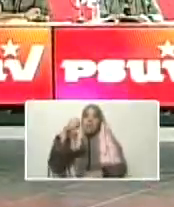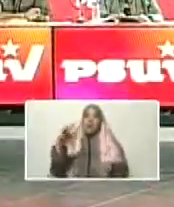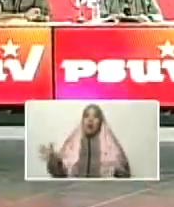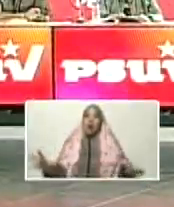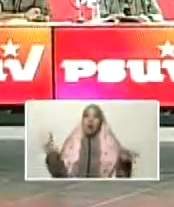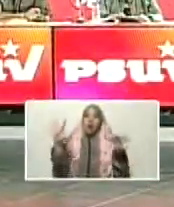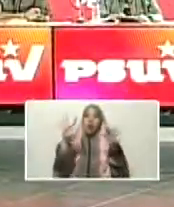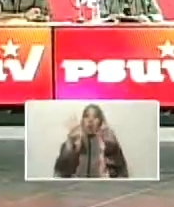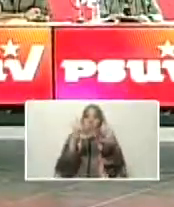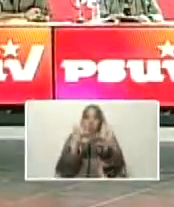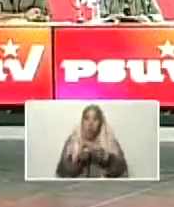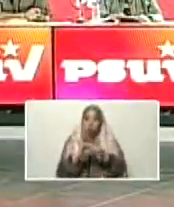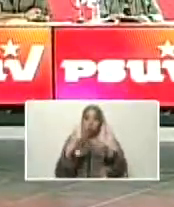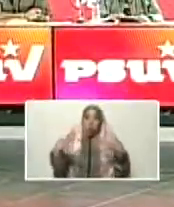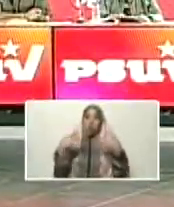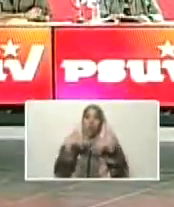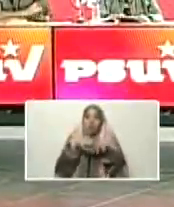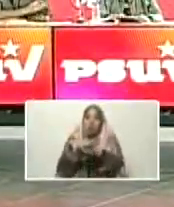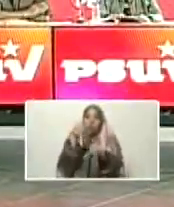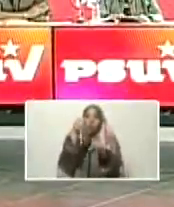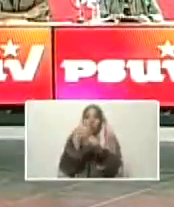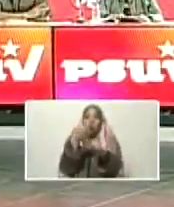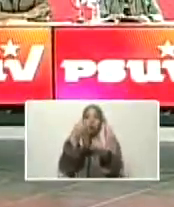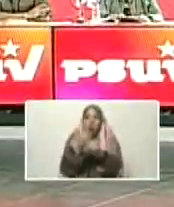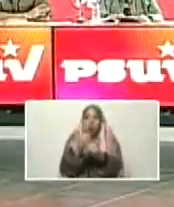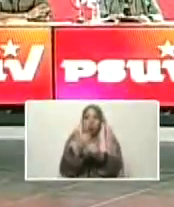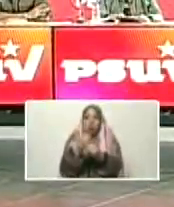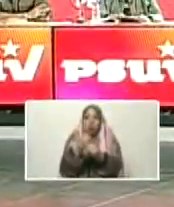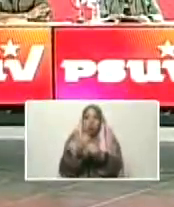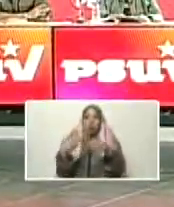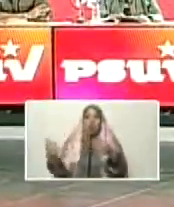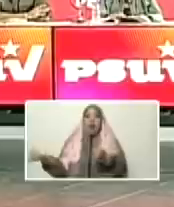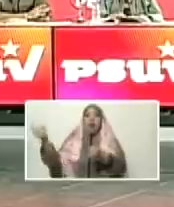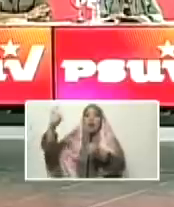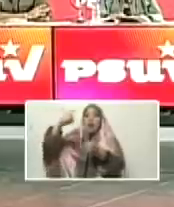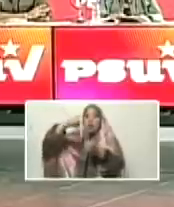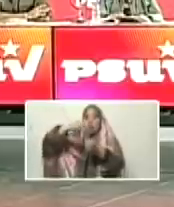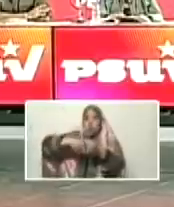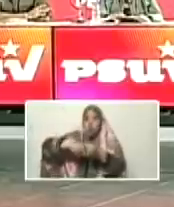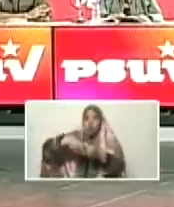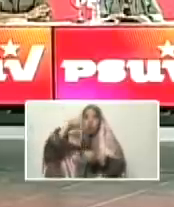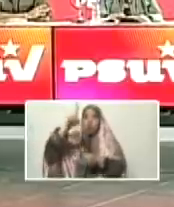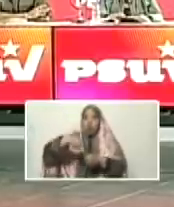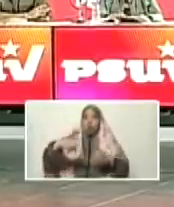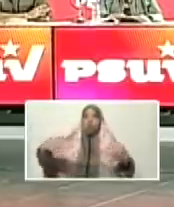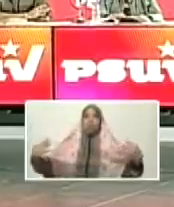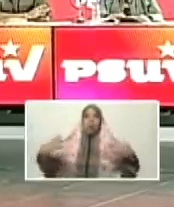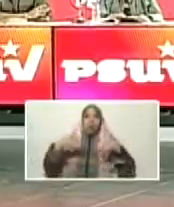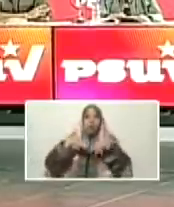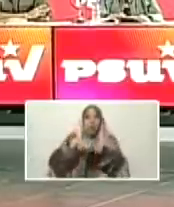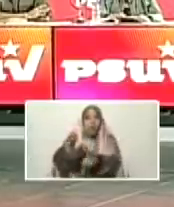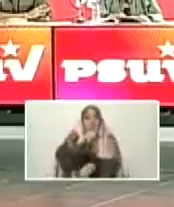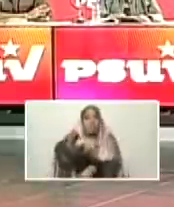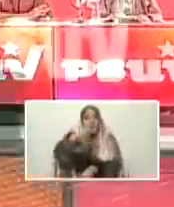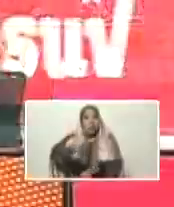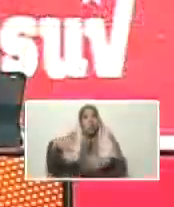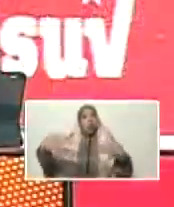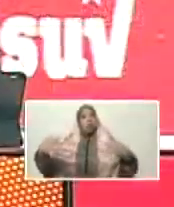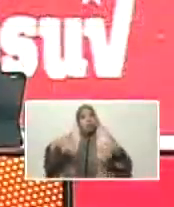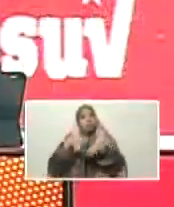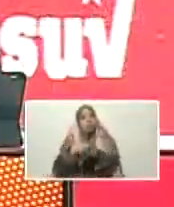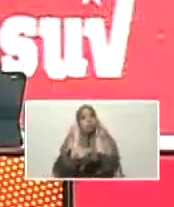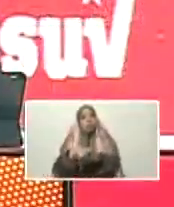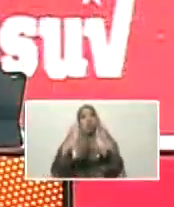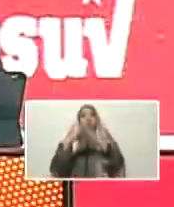colectivo al máximo nivel incluyente e integrador vengan todos vamos